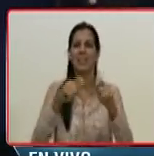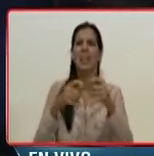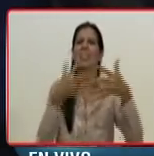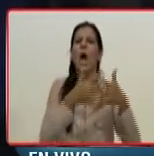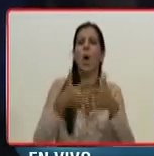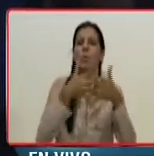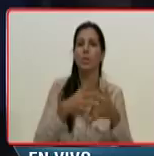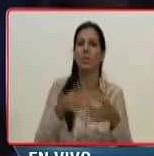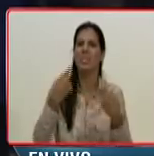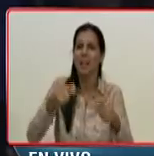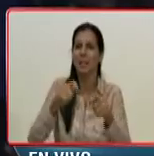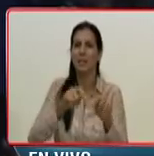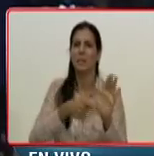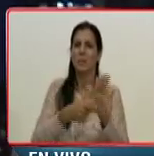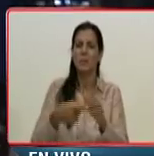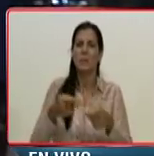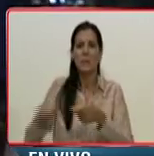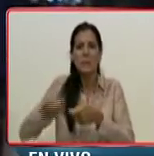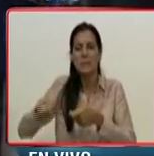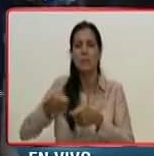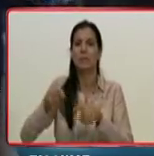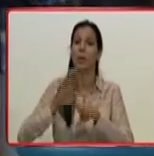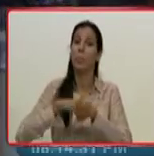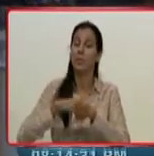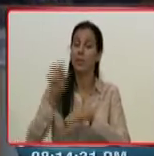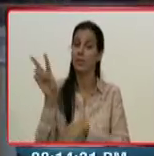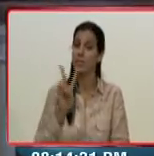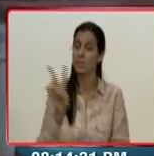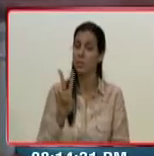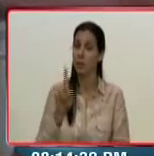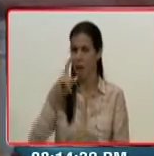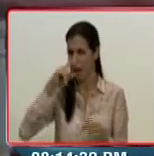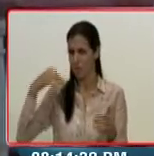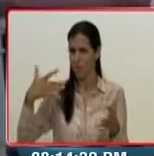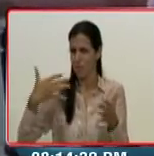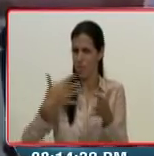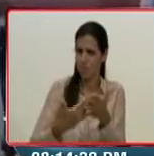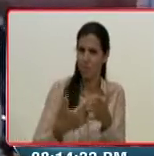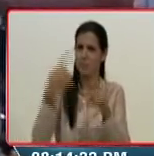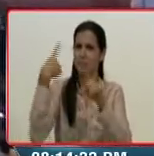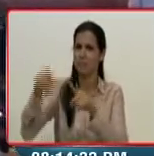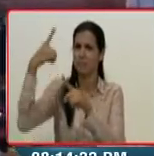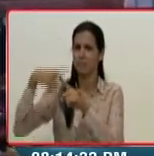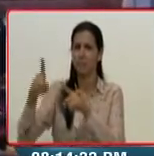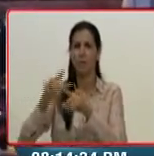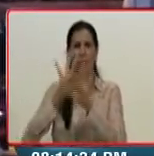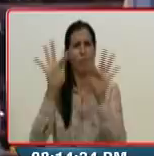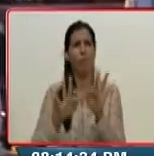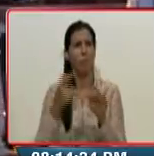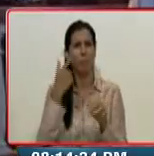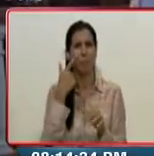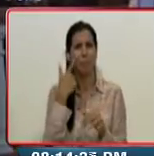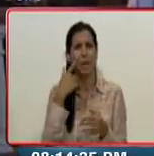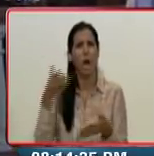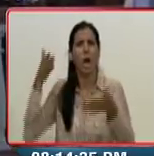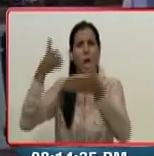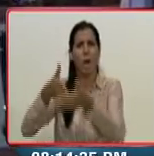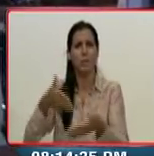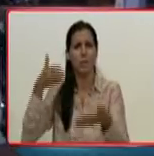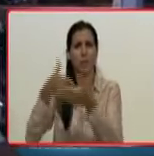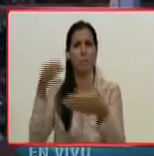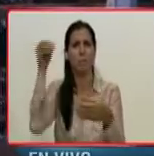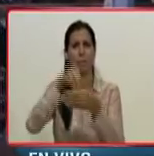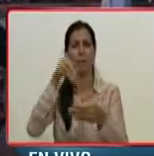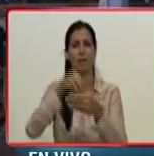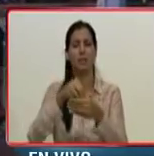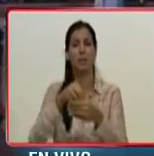esos últimos 15 años prácticamente nuestro país se ha visto sometido a una diversidad de técnicas, agresiones e intervenciones a